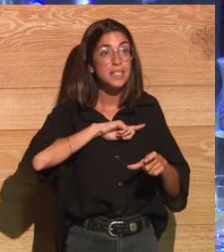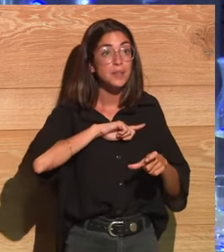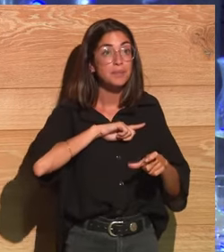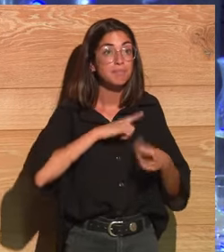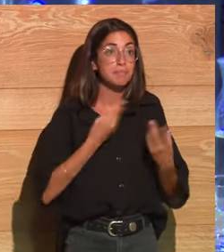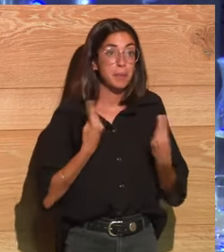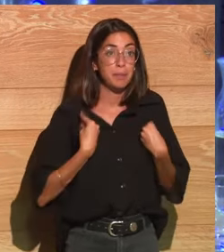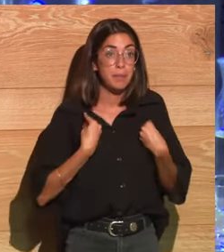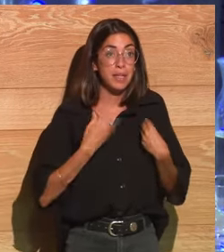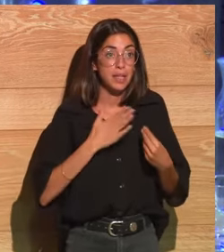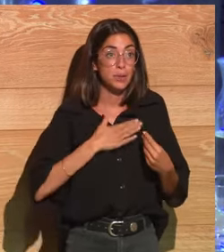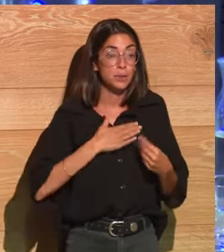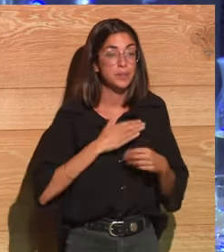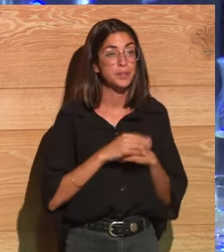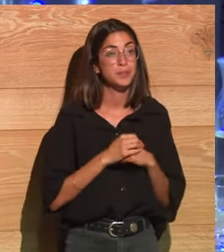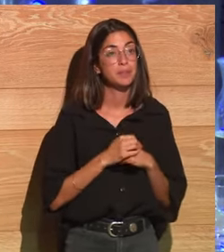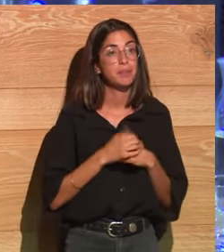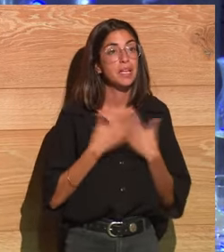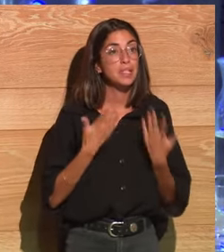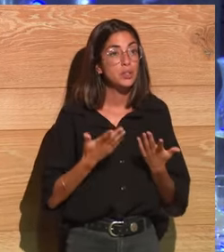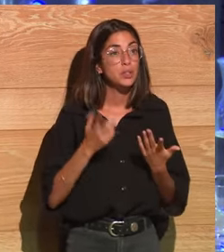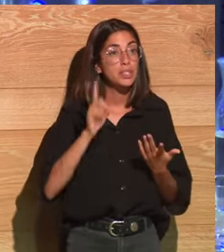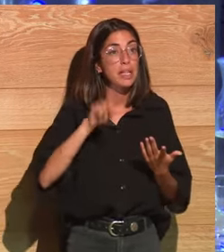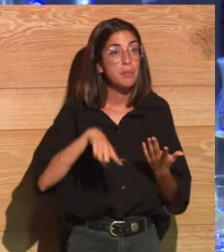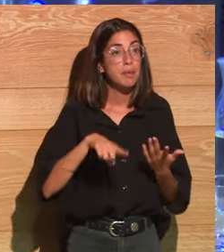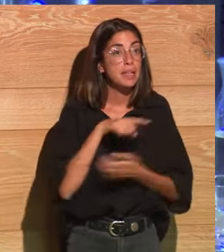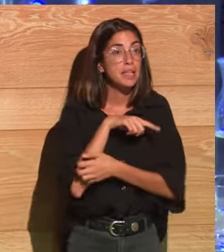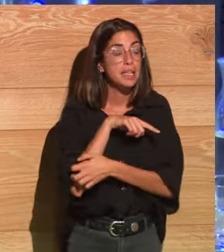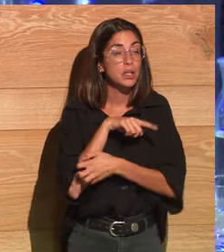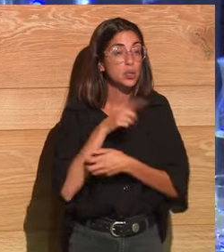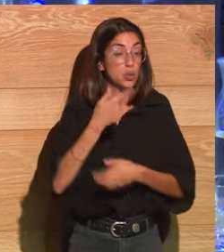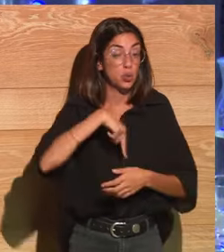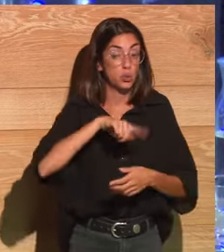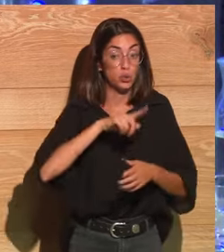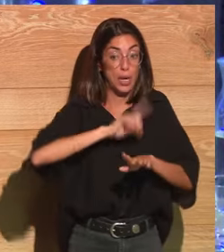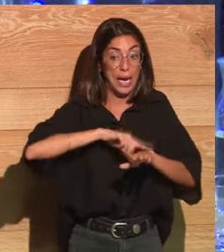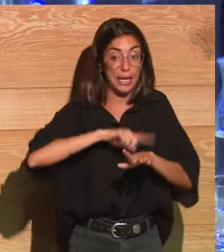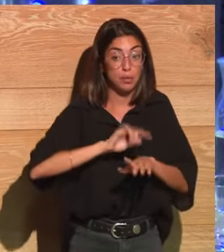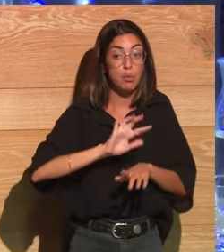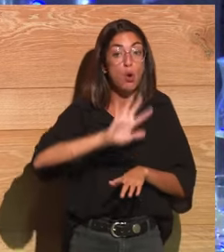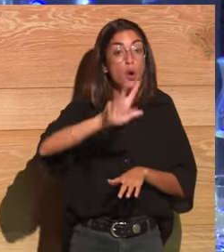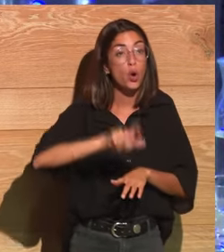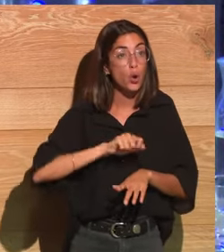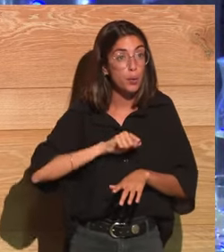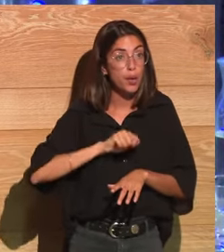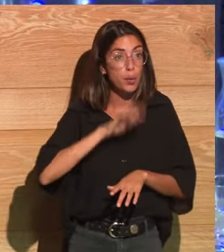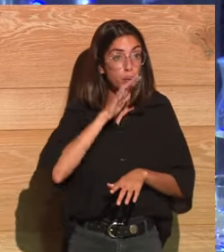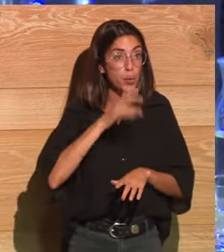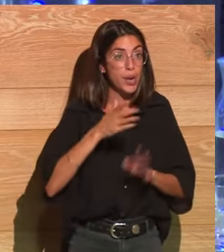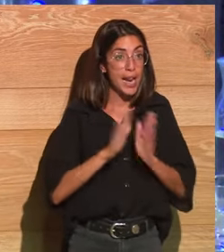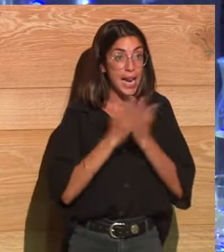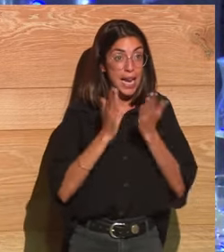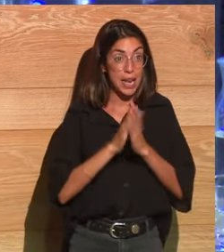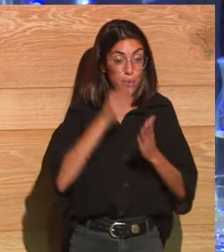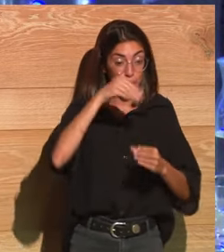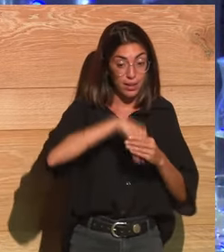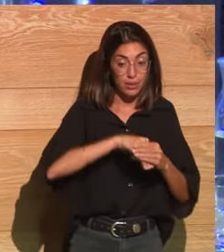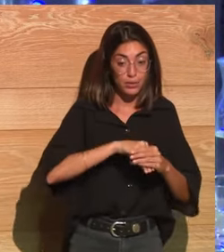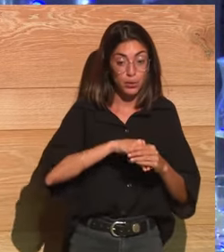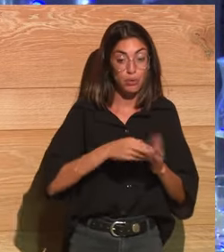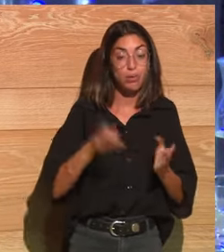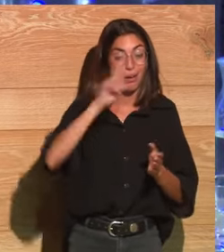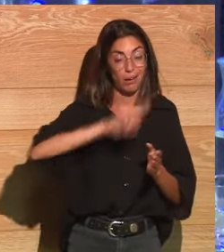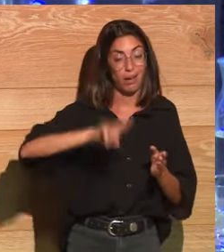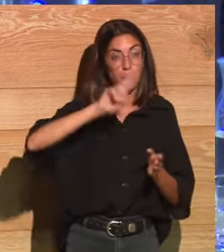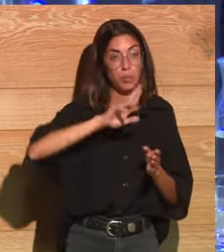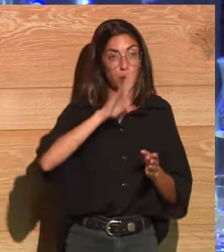robado al tiempo propiamente, ¿no? Porque un tema que vuelve muchas veces en el libro es que algunas de las cosas que ahora detectamos